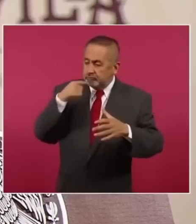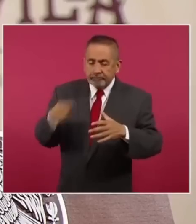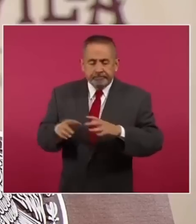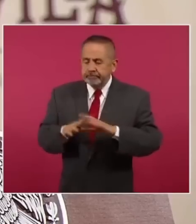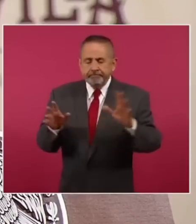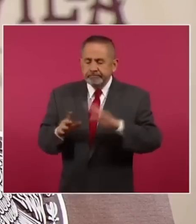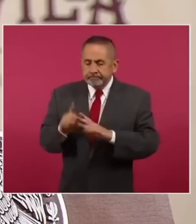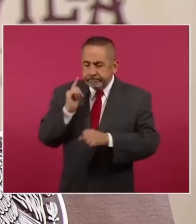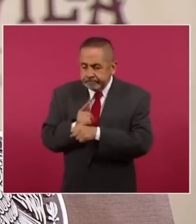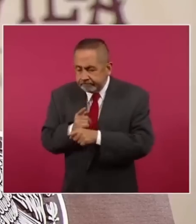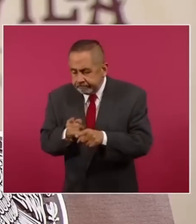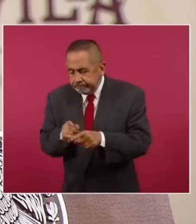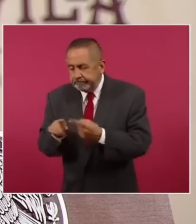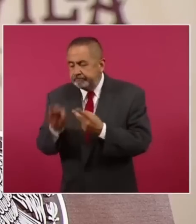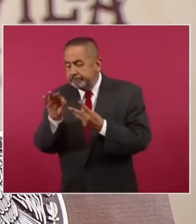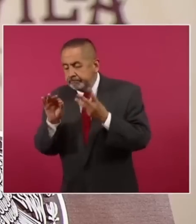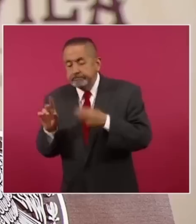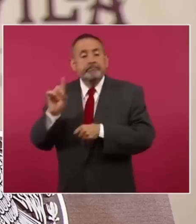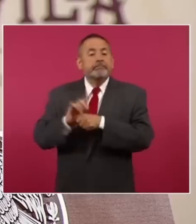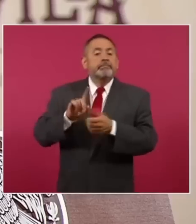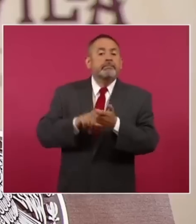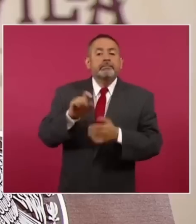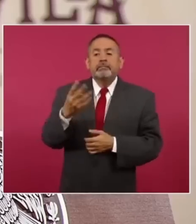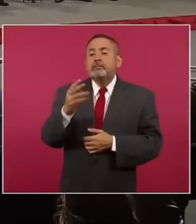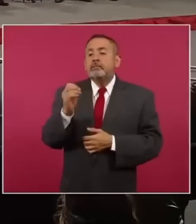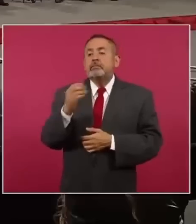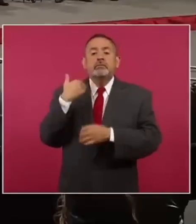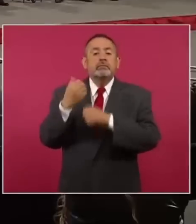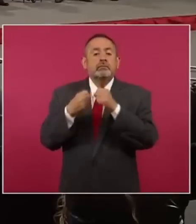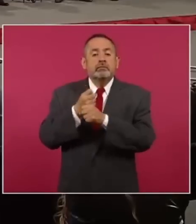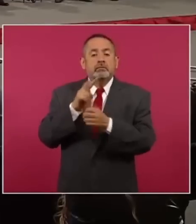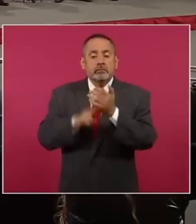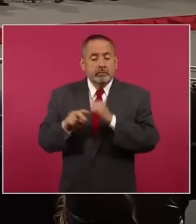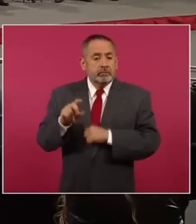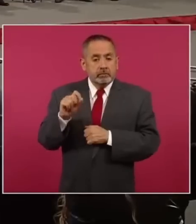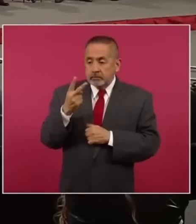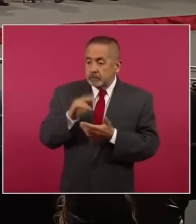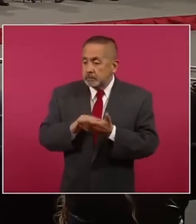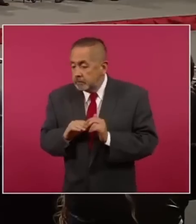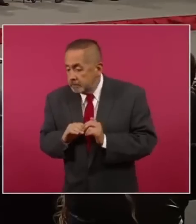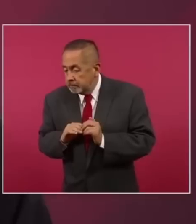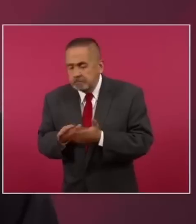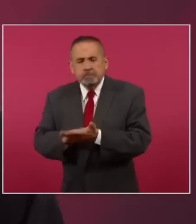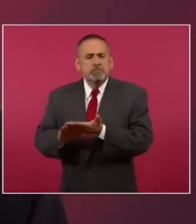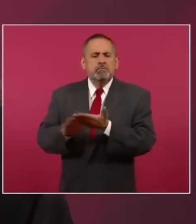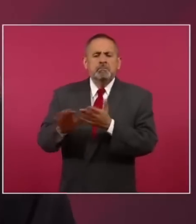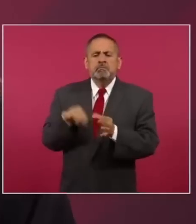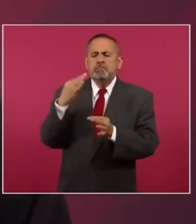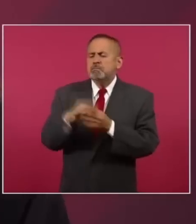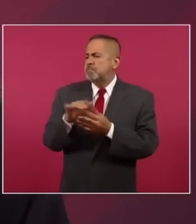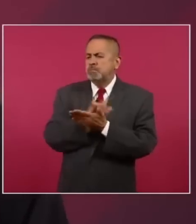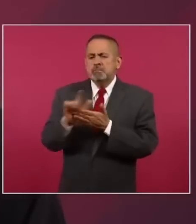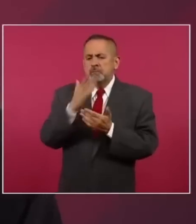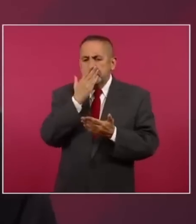los hallazgos dados a conocer el 24 de octubre de 2022 quedaron solventados al considerar